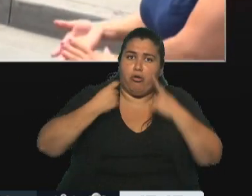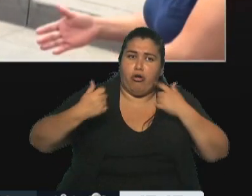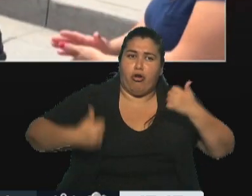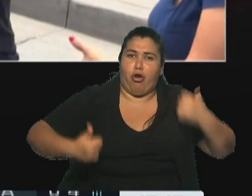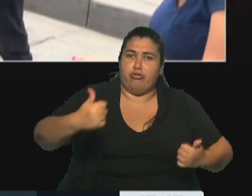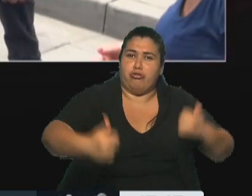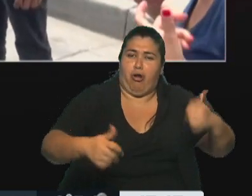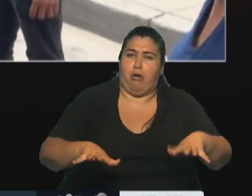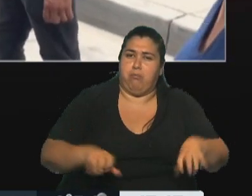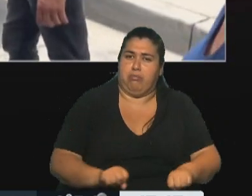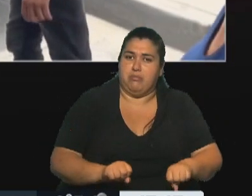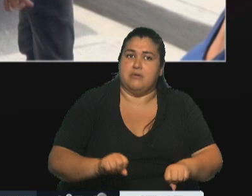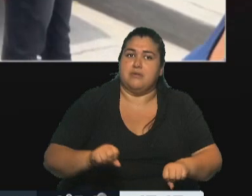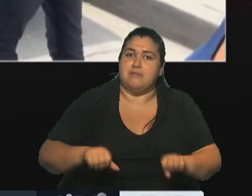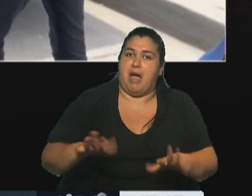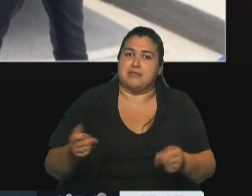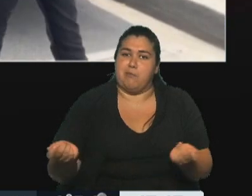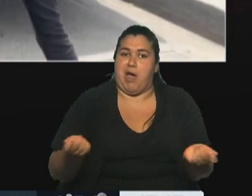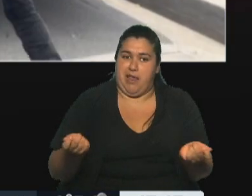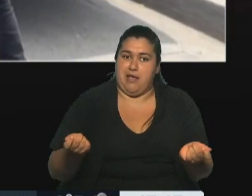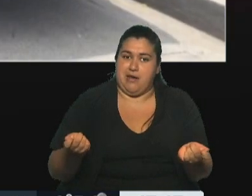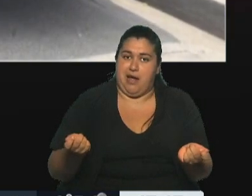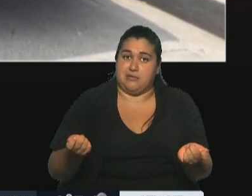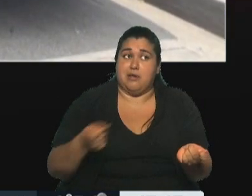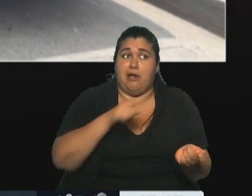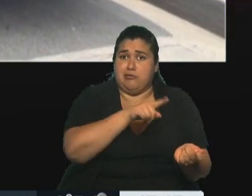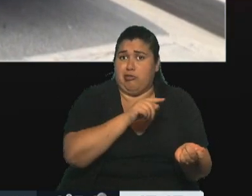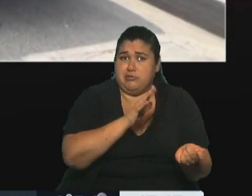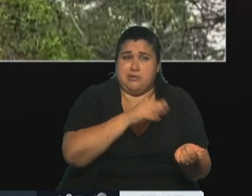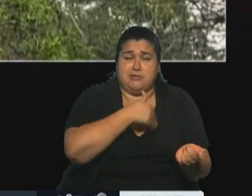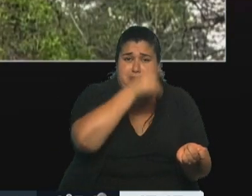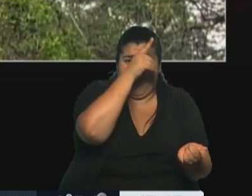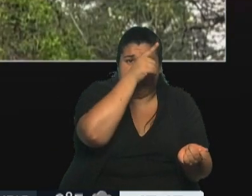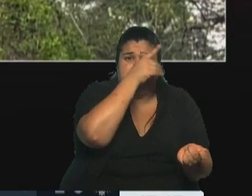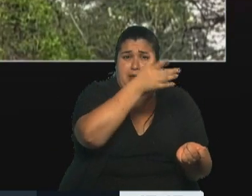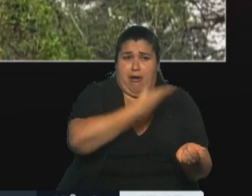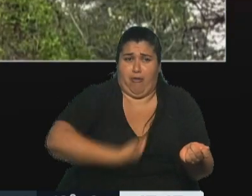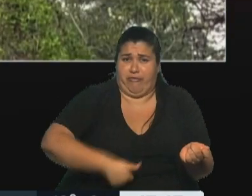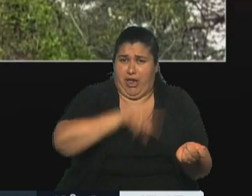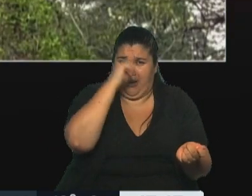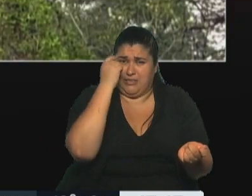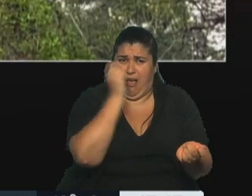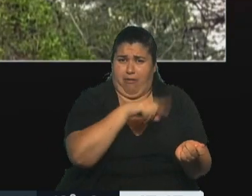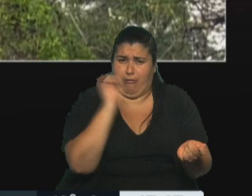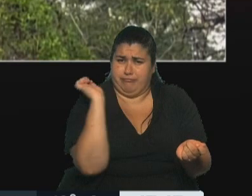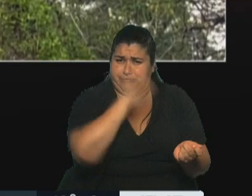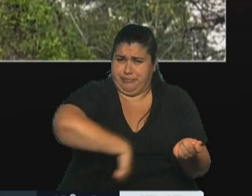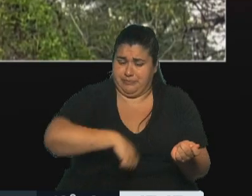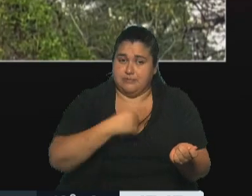alguna manera contrarían a las capacidades estatales. Y la otra cuestión de la cual no hay que olvidarse es